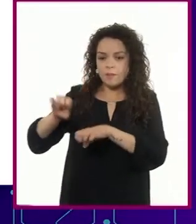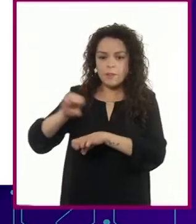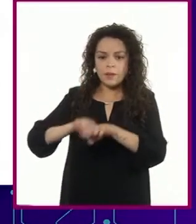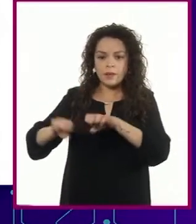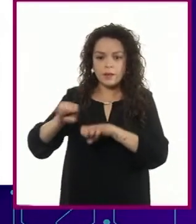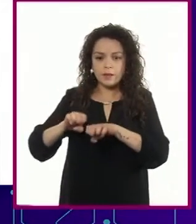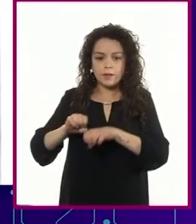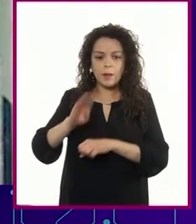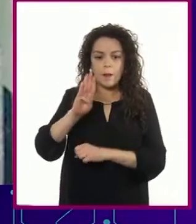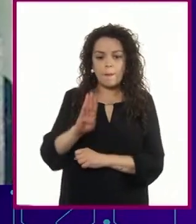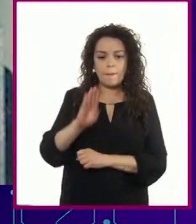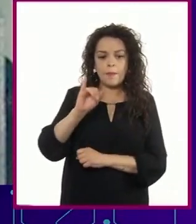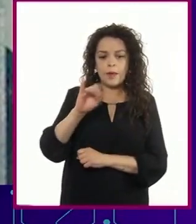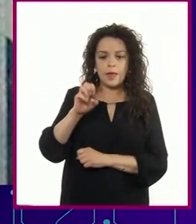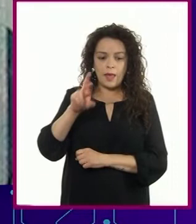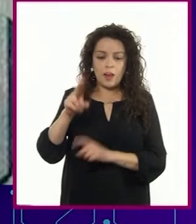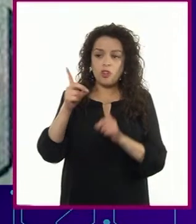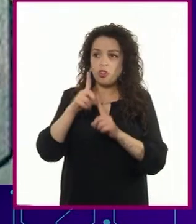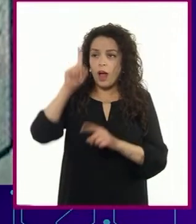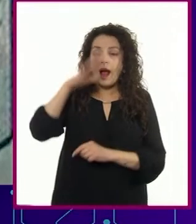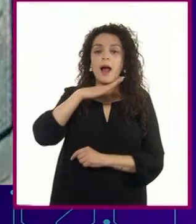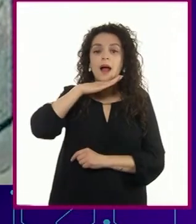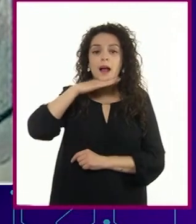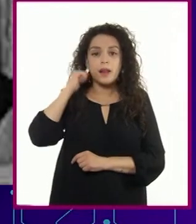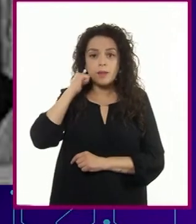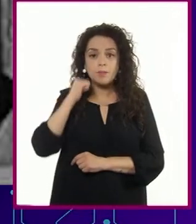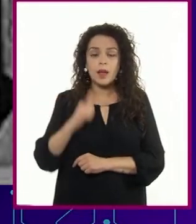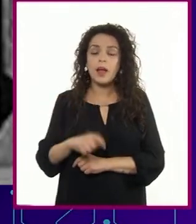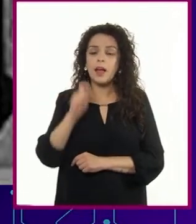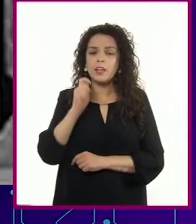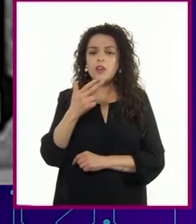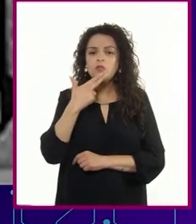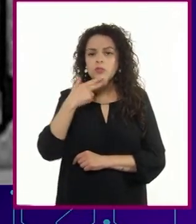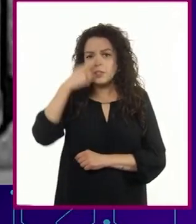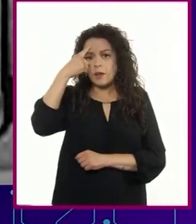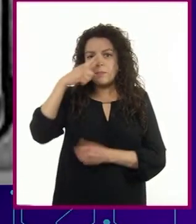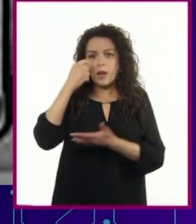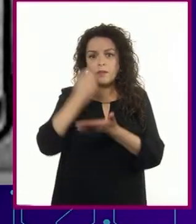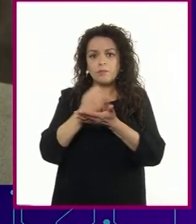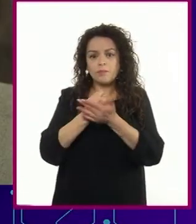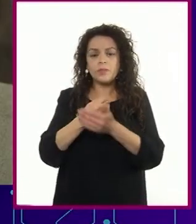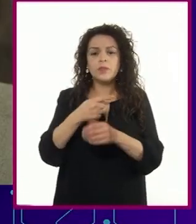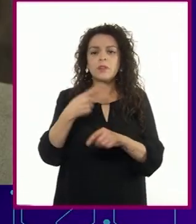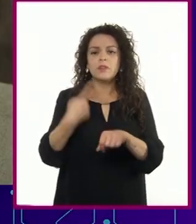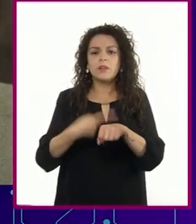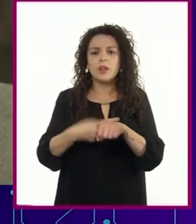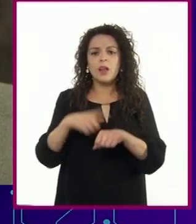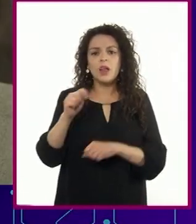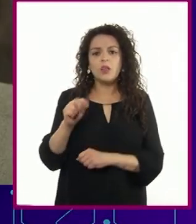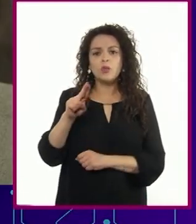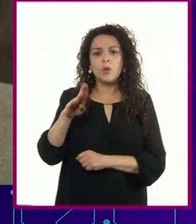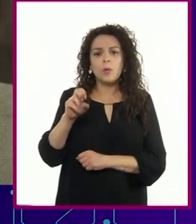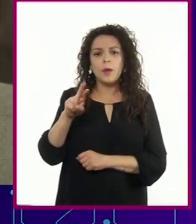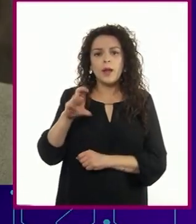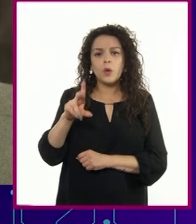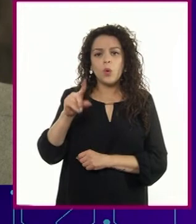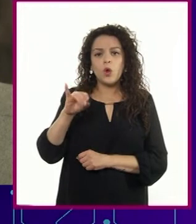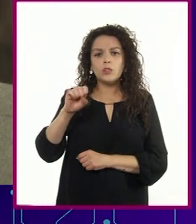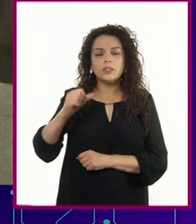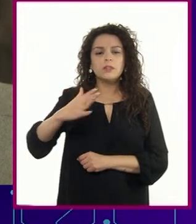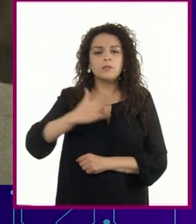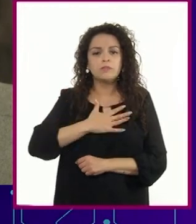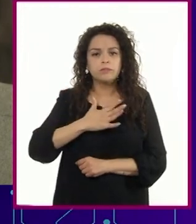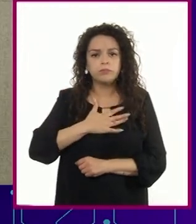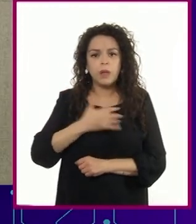en Alemania, y fue comercializada como un tratamiento para la tuberculosis, así como remedio para la adicción